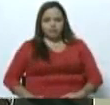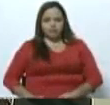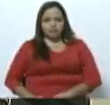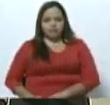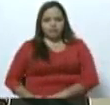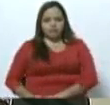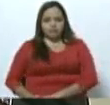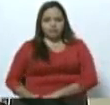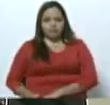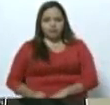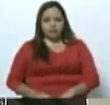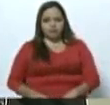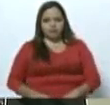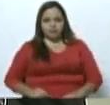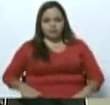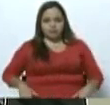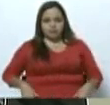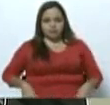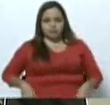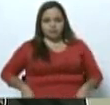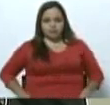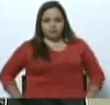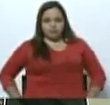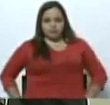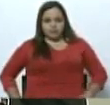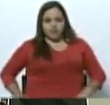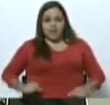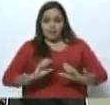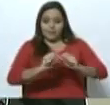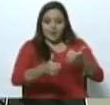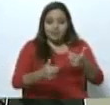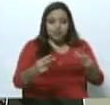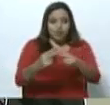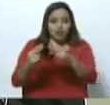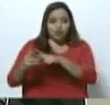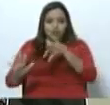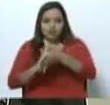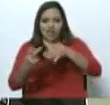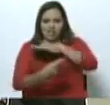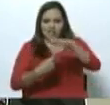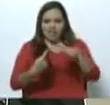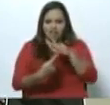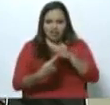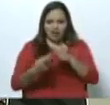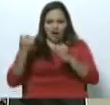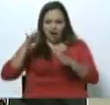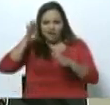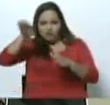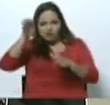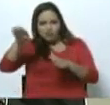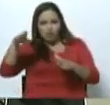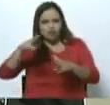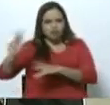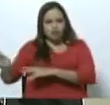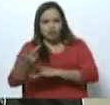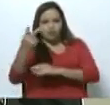Se empiezan a conocer opiniones de analistas con respecto a la segunda vuelta presidencial, en las cuales han manifestado que Gustavo Petro